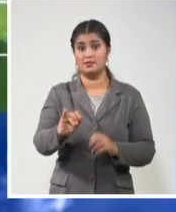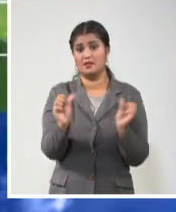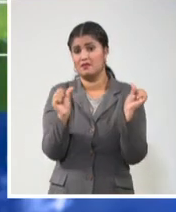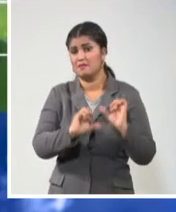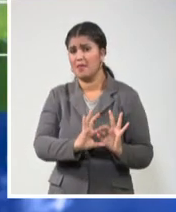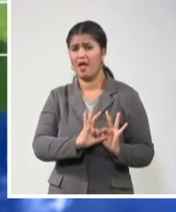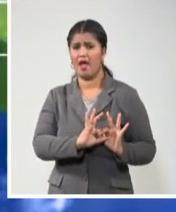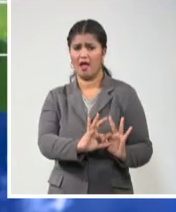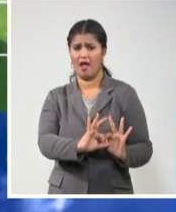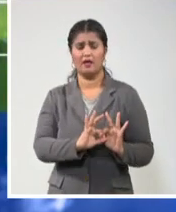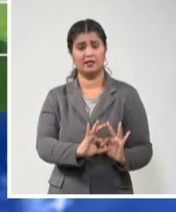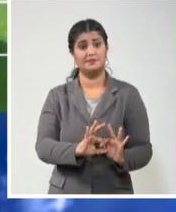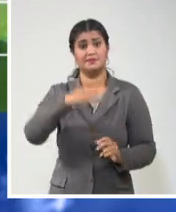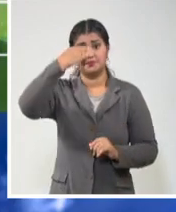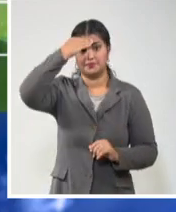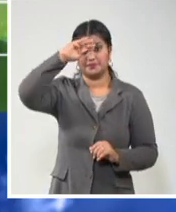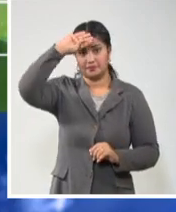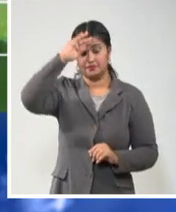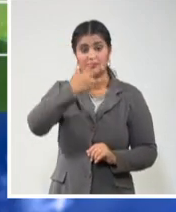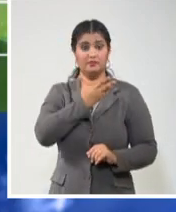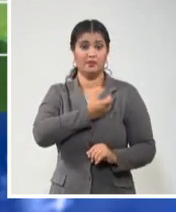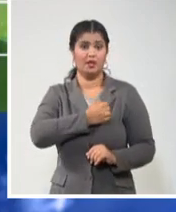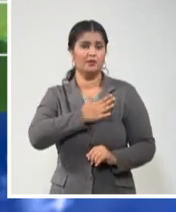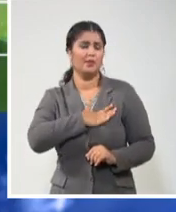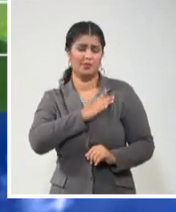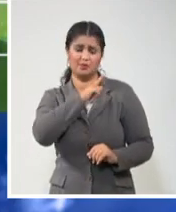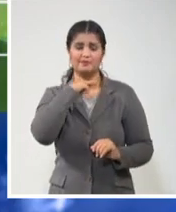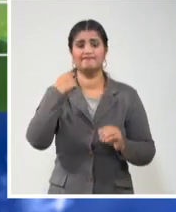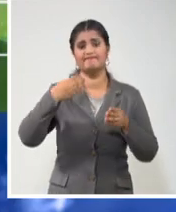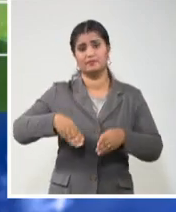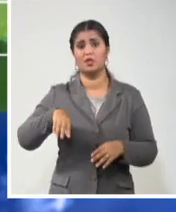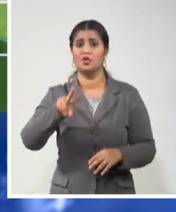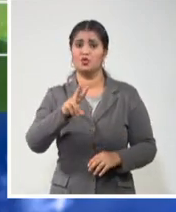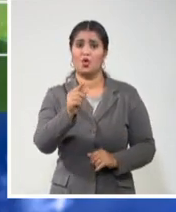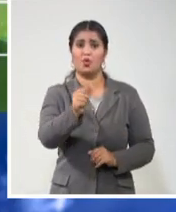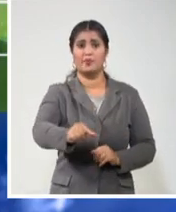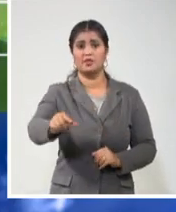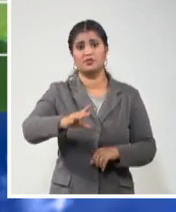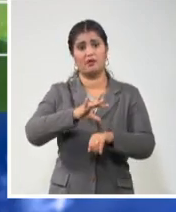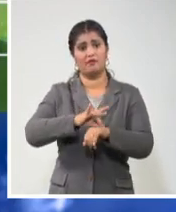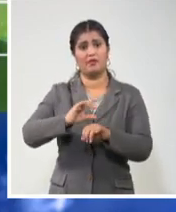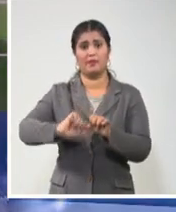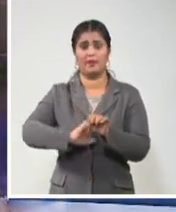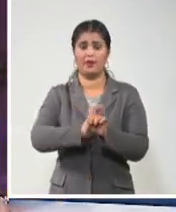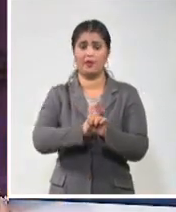graves. Cuba lamenta el fallecimiento de dos personas por causas relacionadas con la COVID-19.